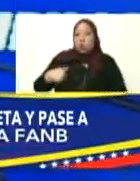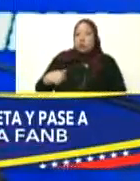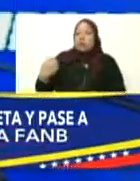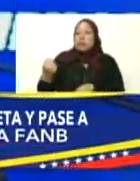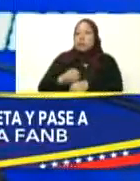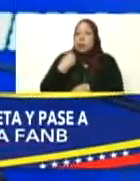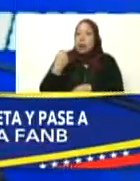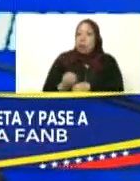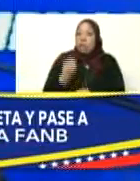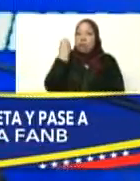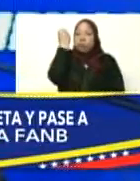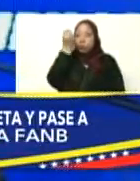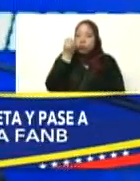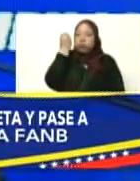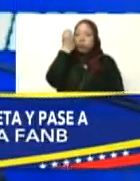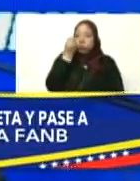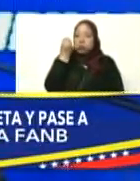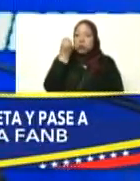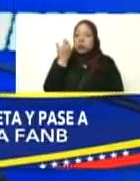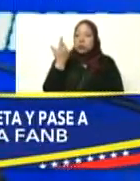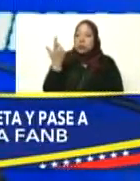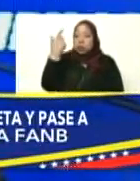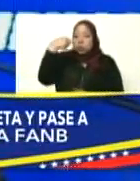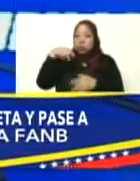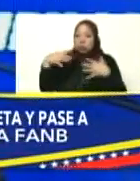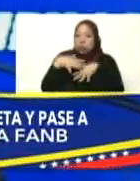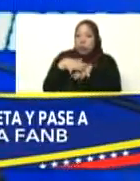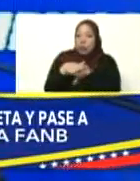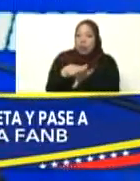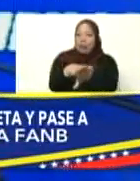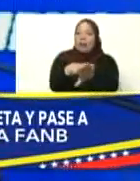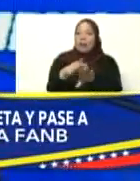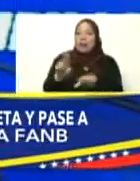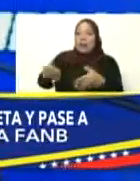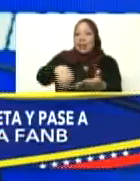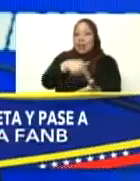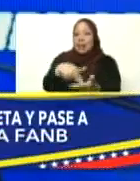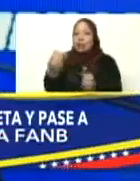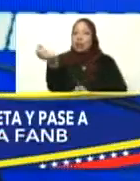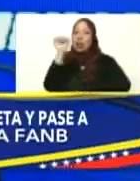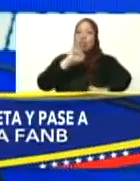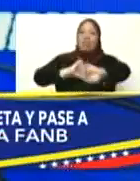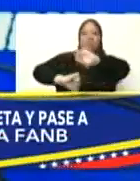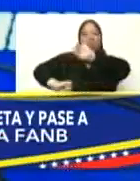compromiso ineludible de garantizar la integridad del territorio nacional.